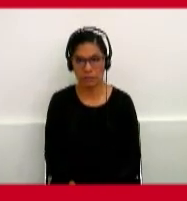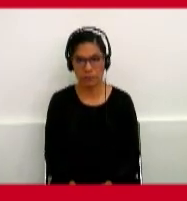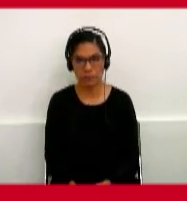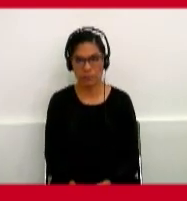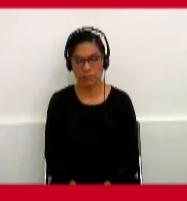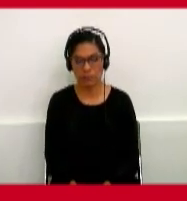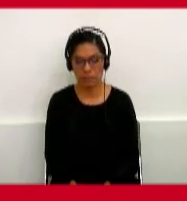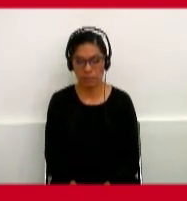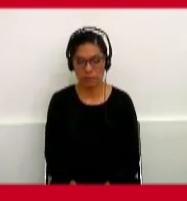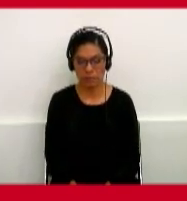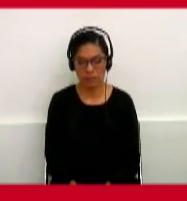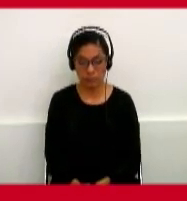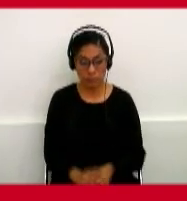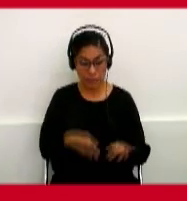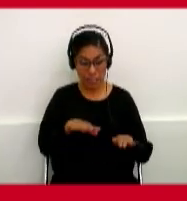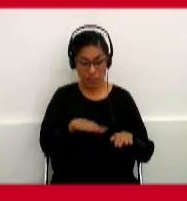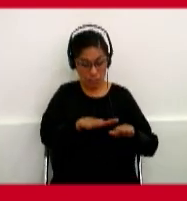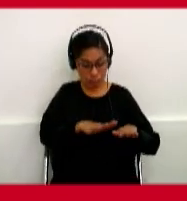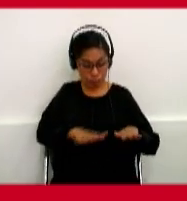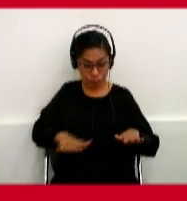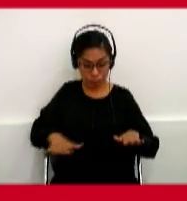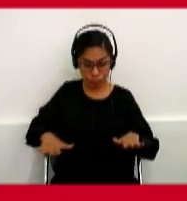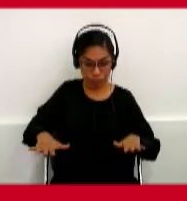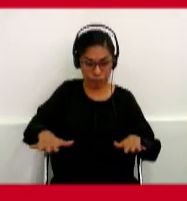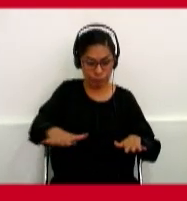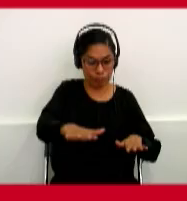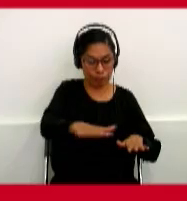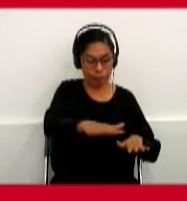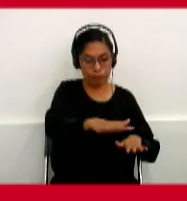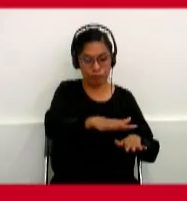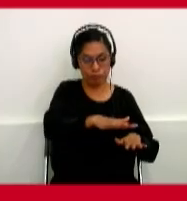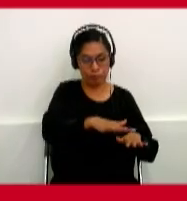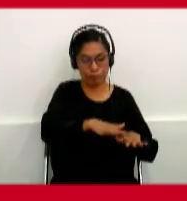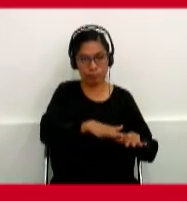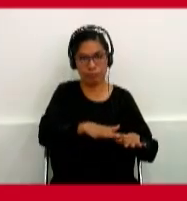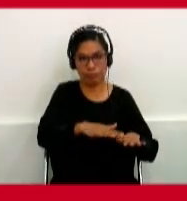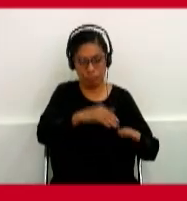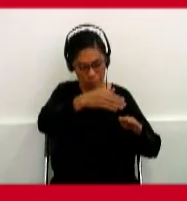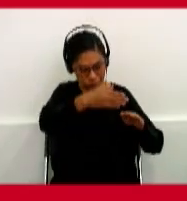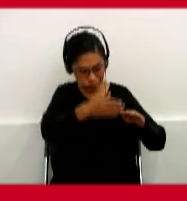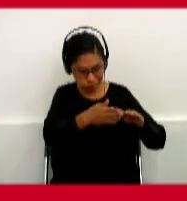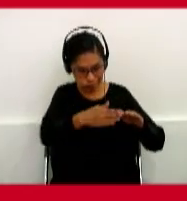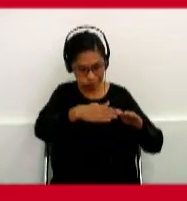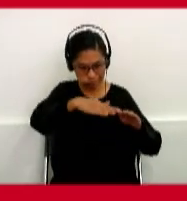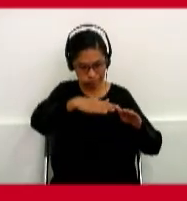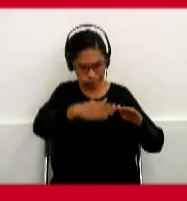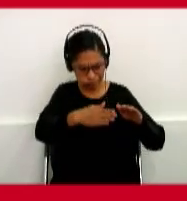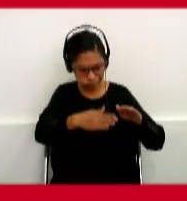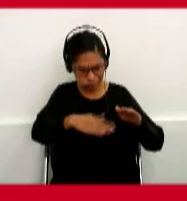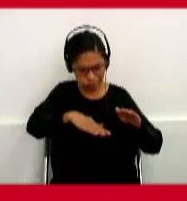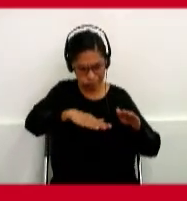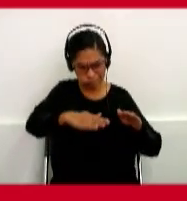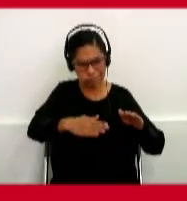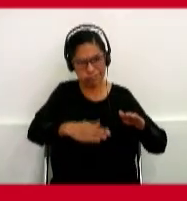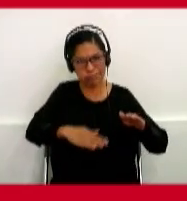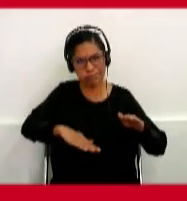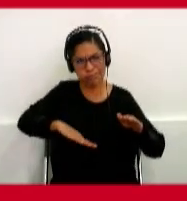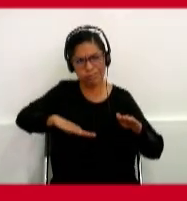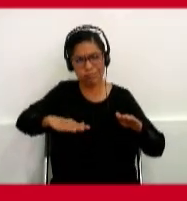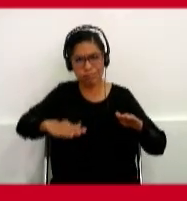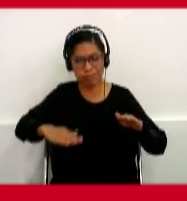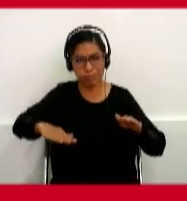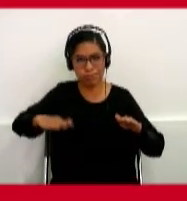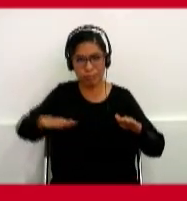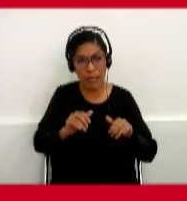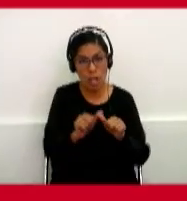la superficie global que se genera usualmente se da en los primeros, en los números de elementos no tan